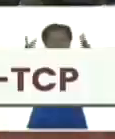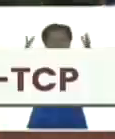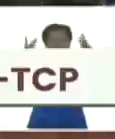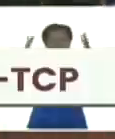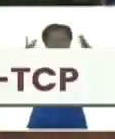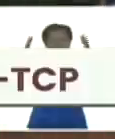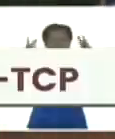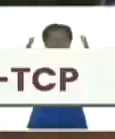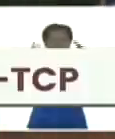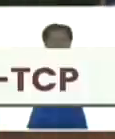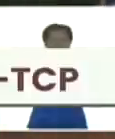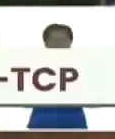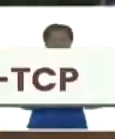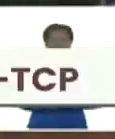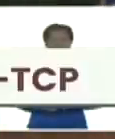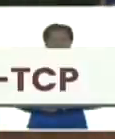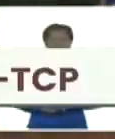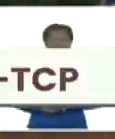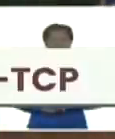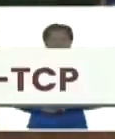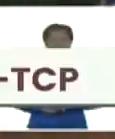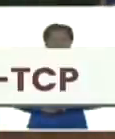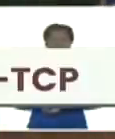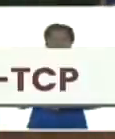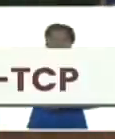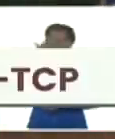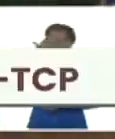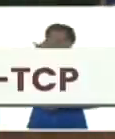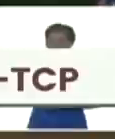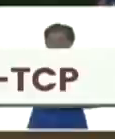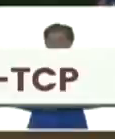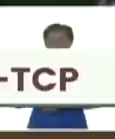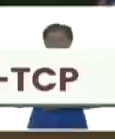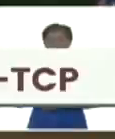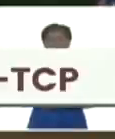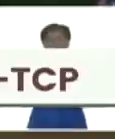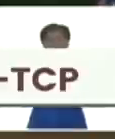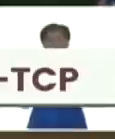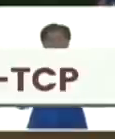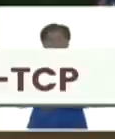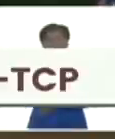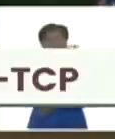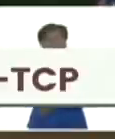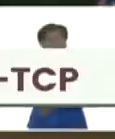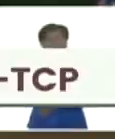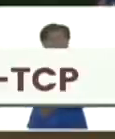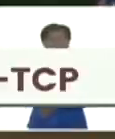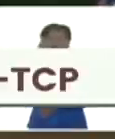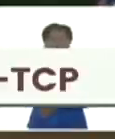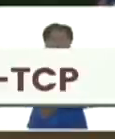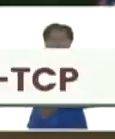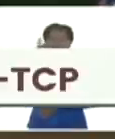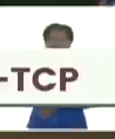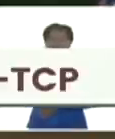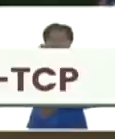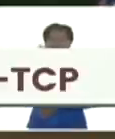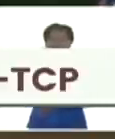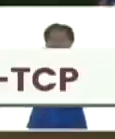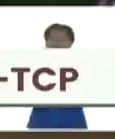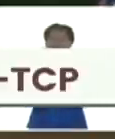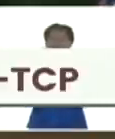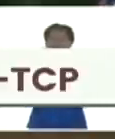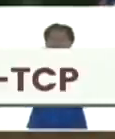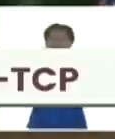Muchas gracias, embajador. Es un honor para mí ofrecer la palabra al comandante Daniel Ortega Saavedra, presidente de la República de